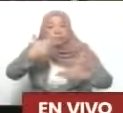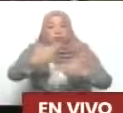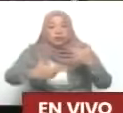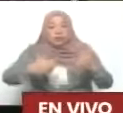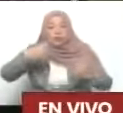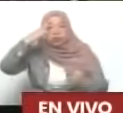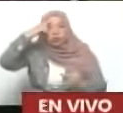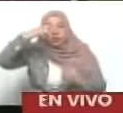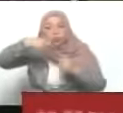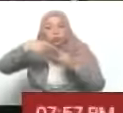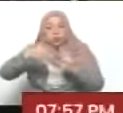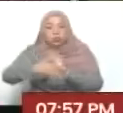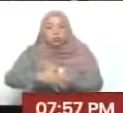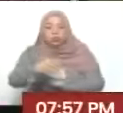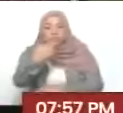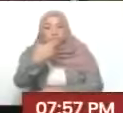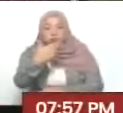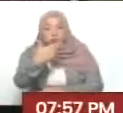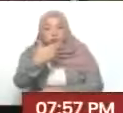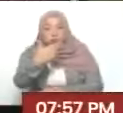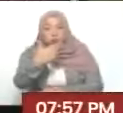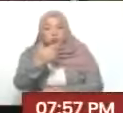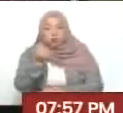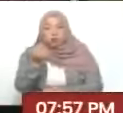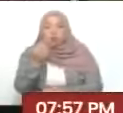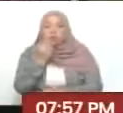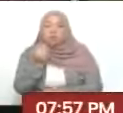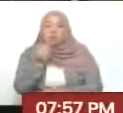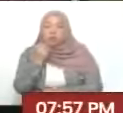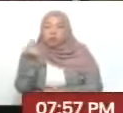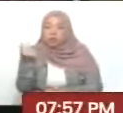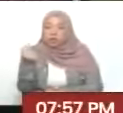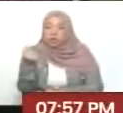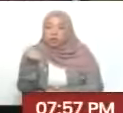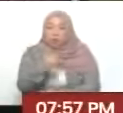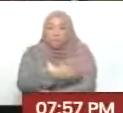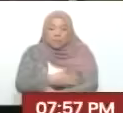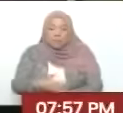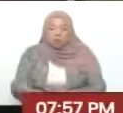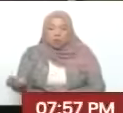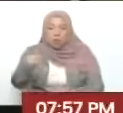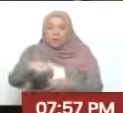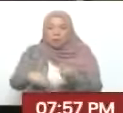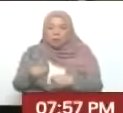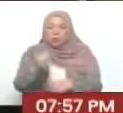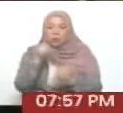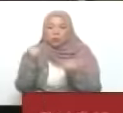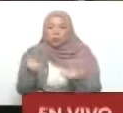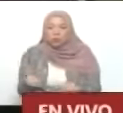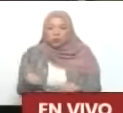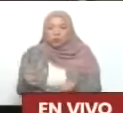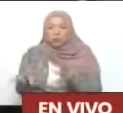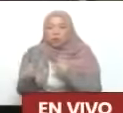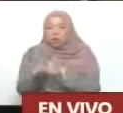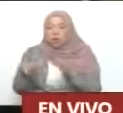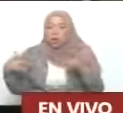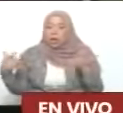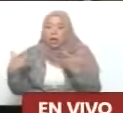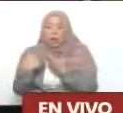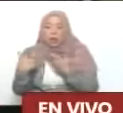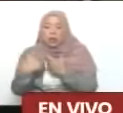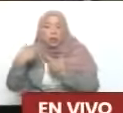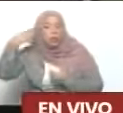lobbies. De armamento, que son los que se están enriqueciendo con estas locuras. Bueno, ya han conseguido que haya una guerra en Europa, otra